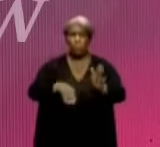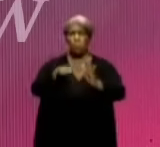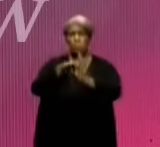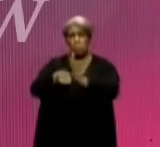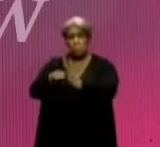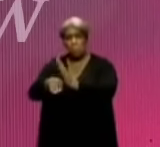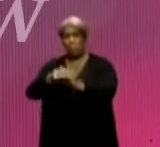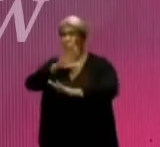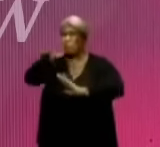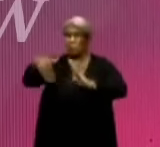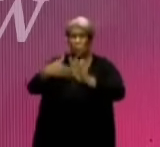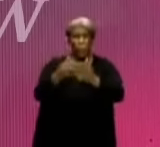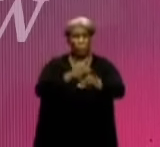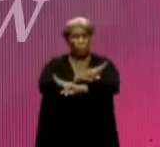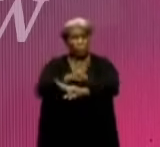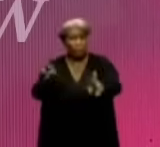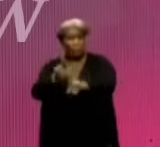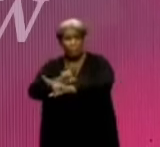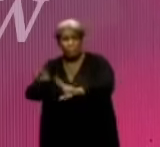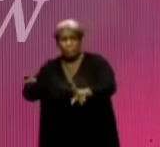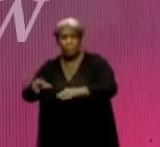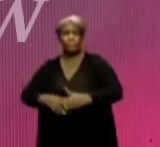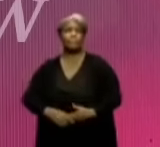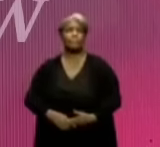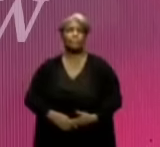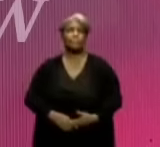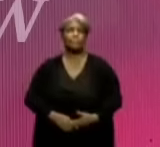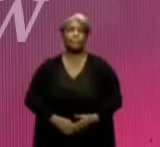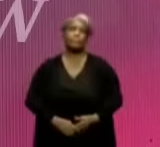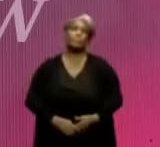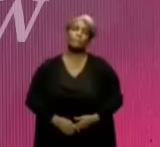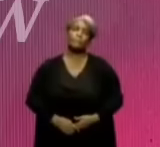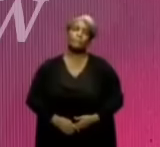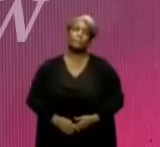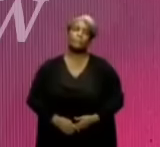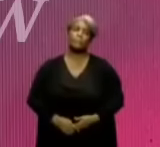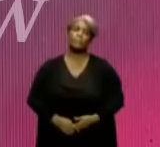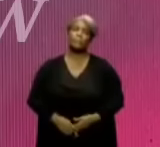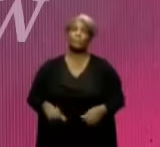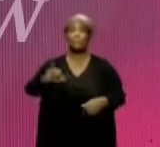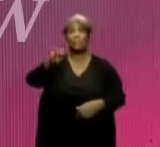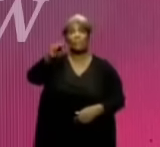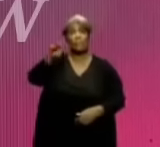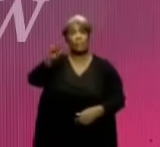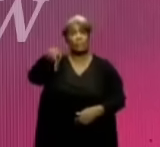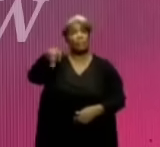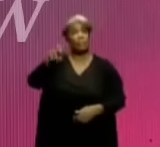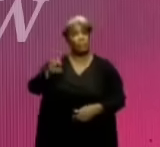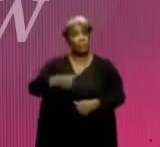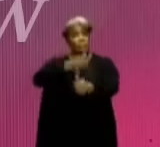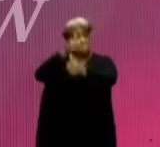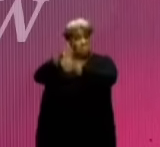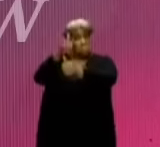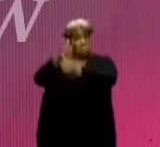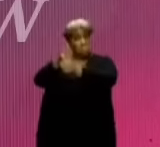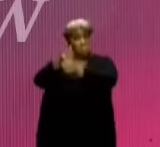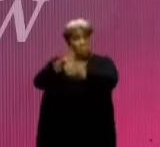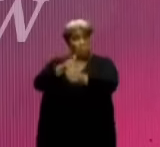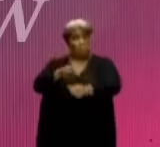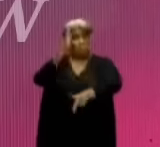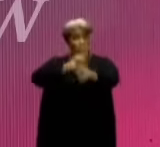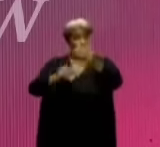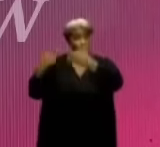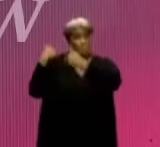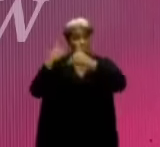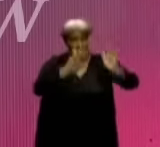todo eso está contratado, está licitado. Y los DINESPRE son los mismos productores que van y obviamente con